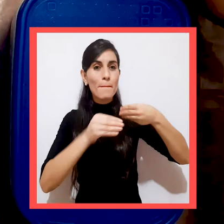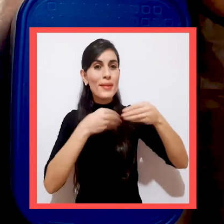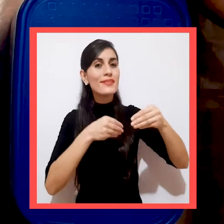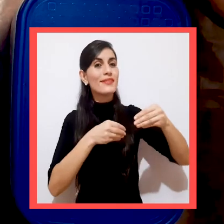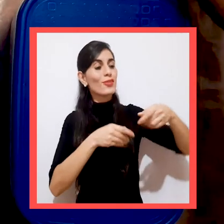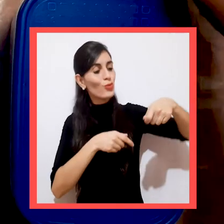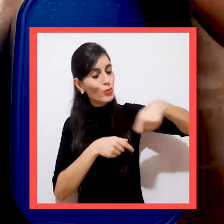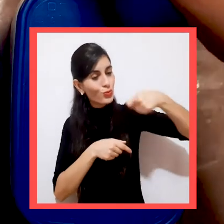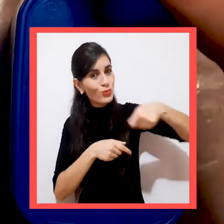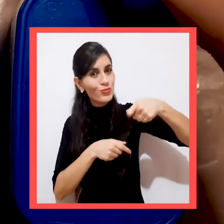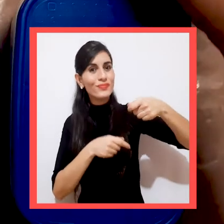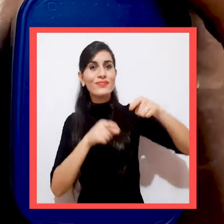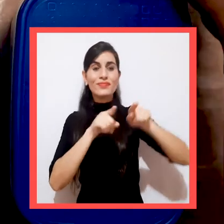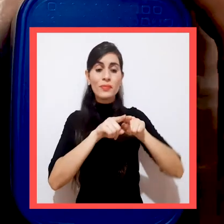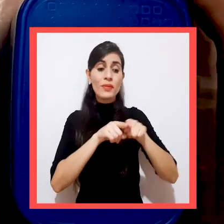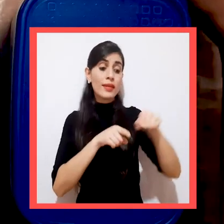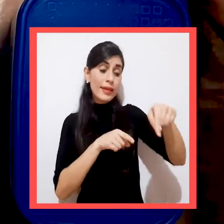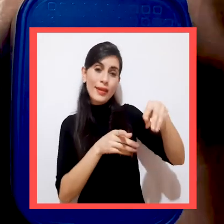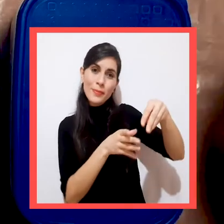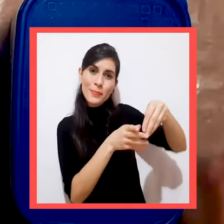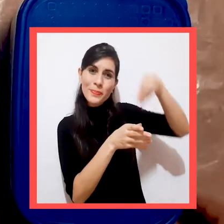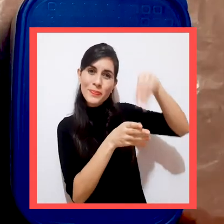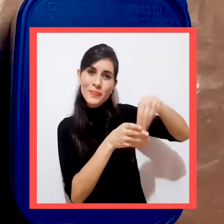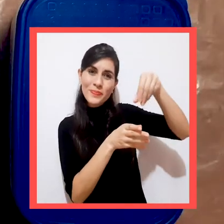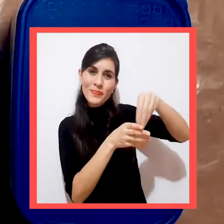plástico, vaselina